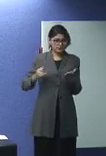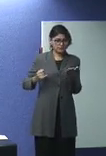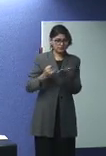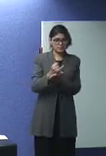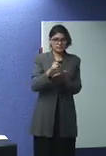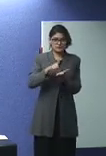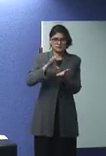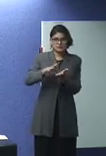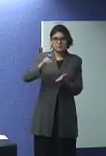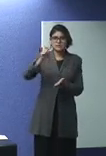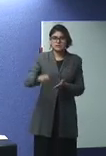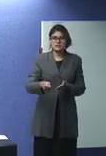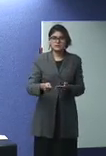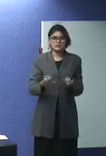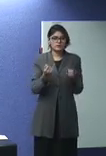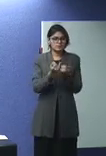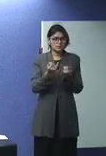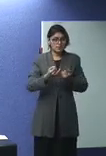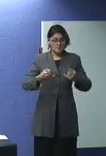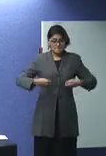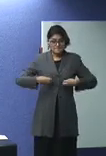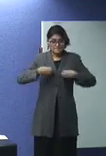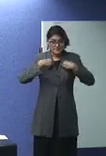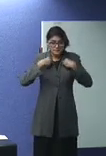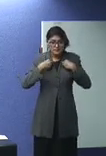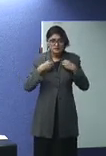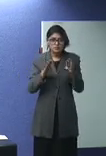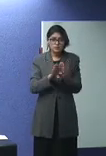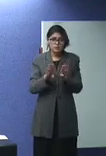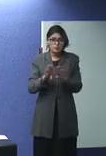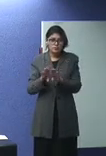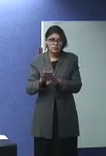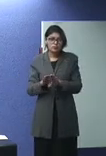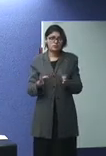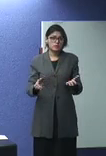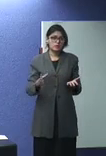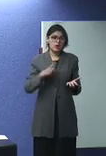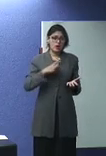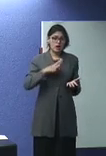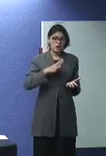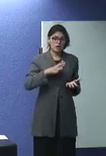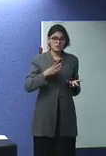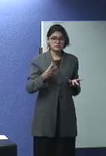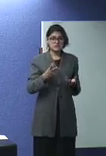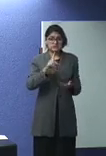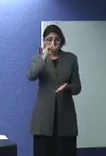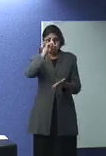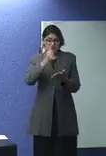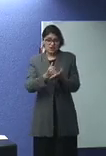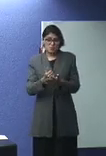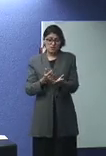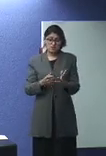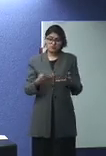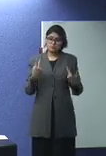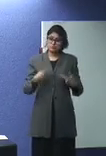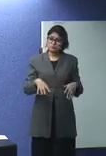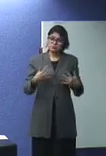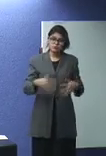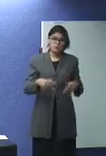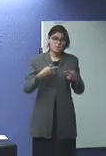discapacidad en la familia, el impacto de la calidad de vida, pero siempre quizás asumiendo que es una experiencia traumática, que es una